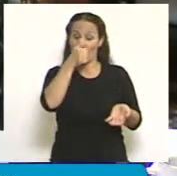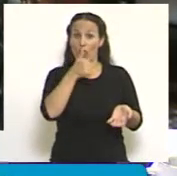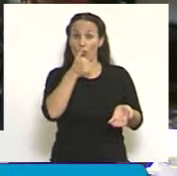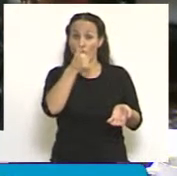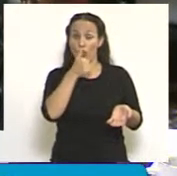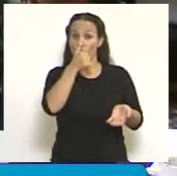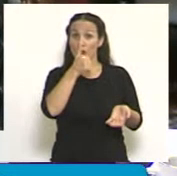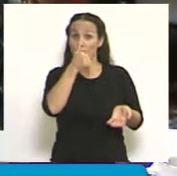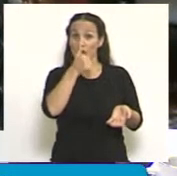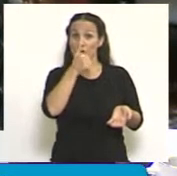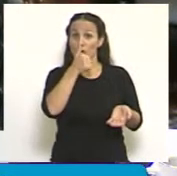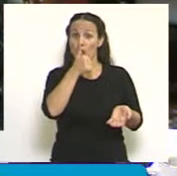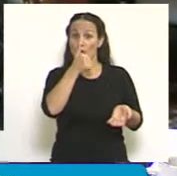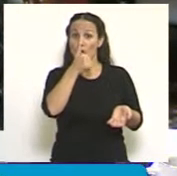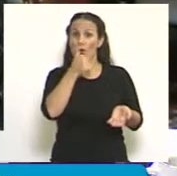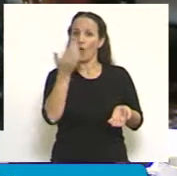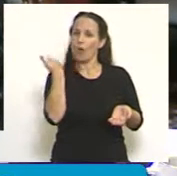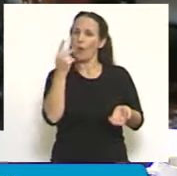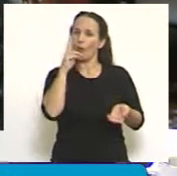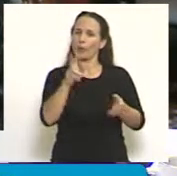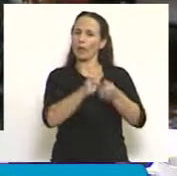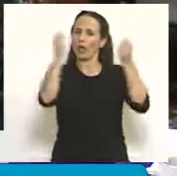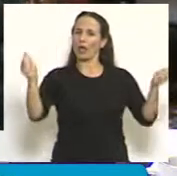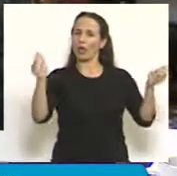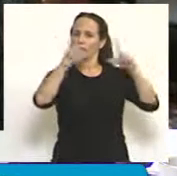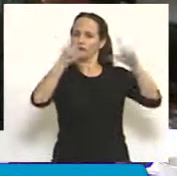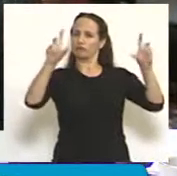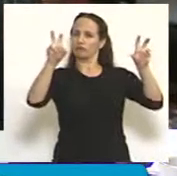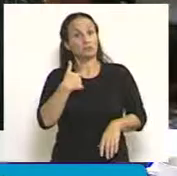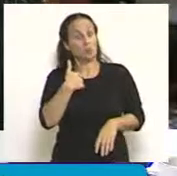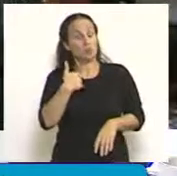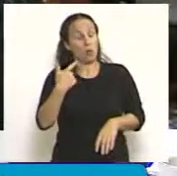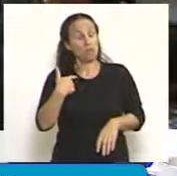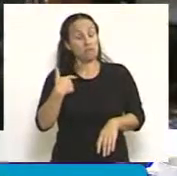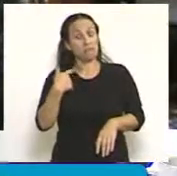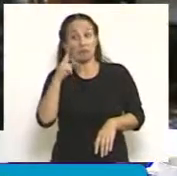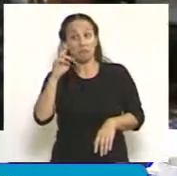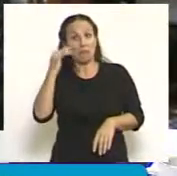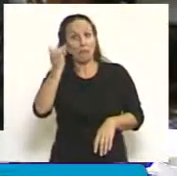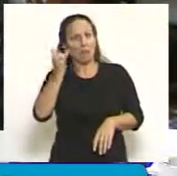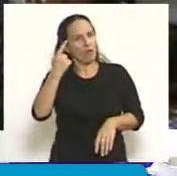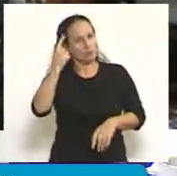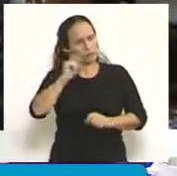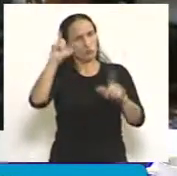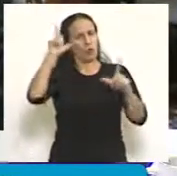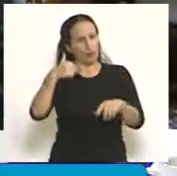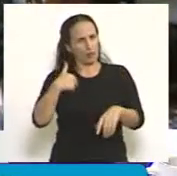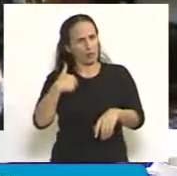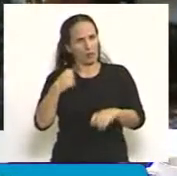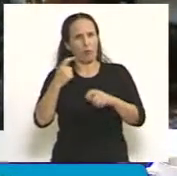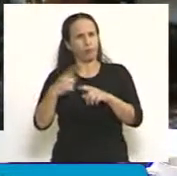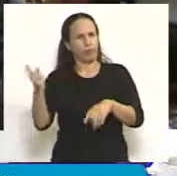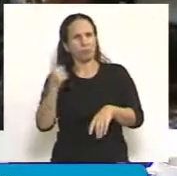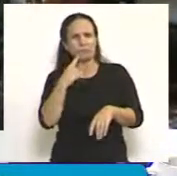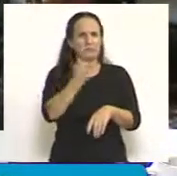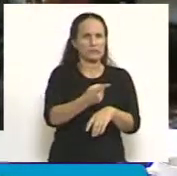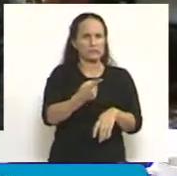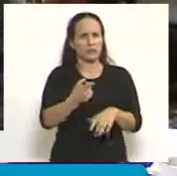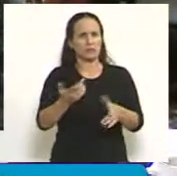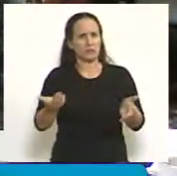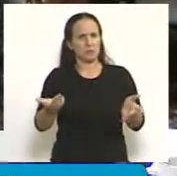general de la Corte Suprema. Y la organización, las oficinas judiciales, están conformadas por funcionarios y